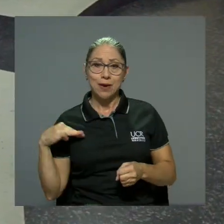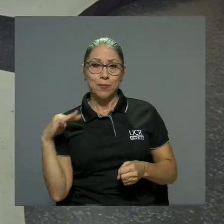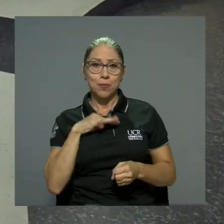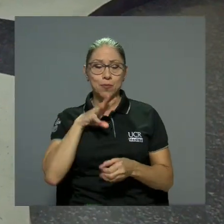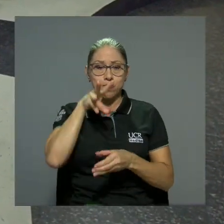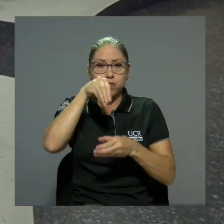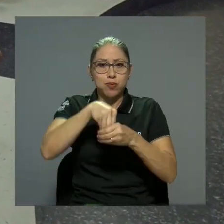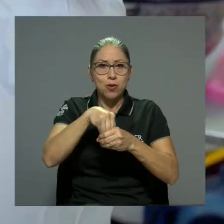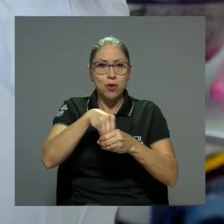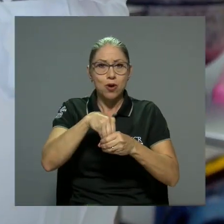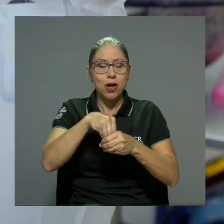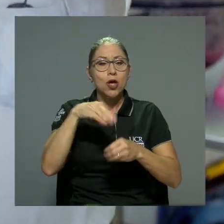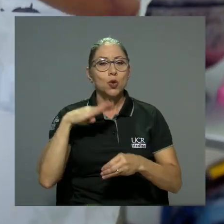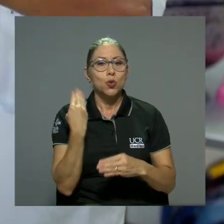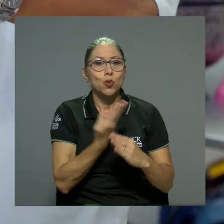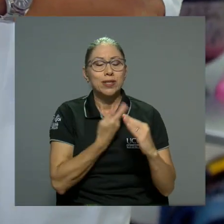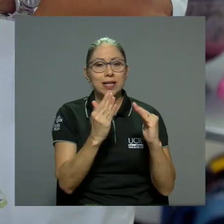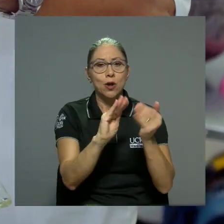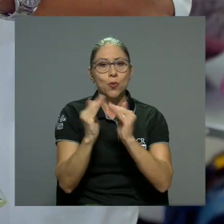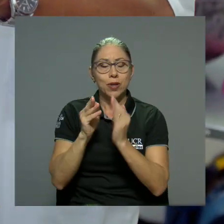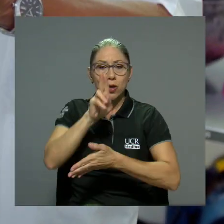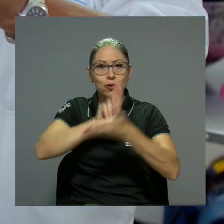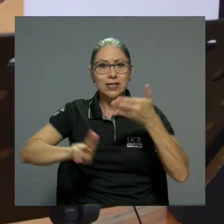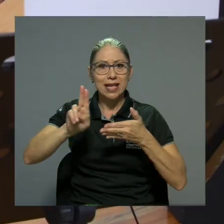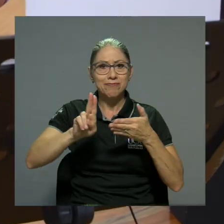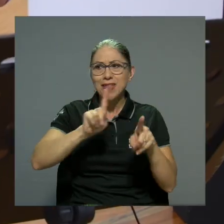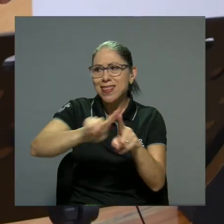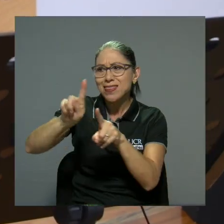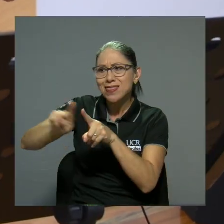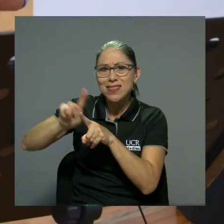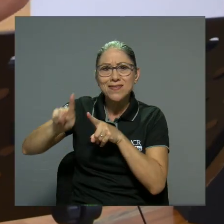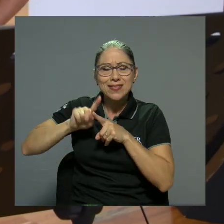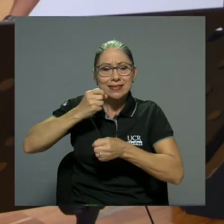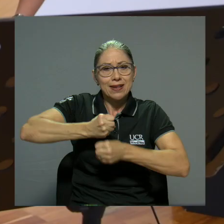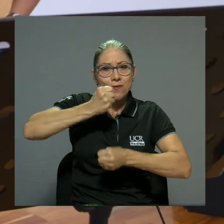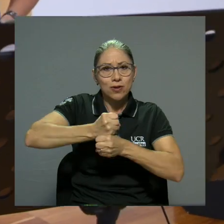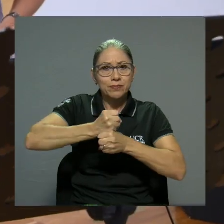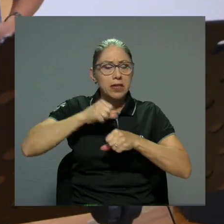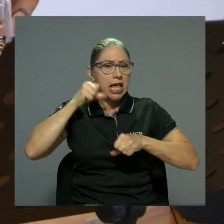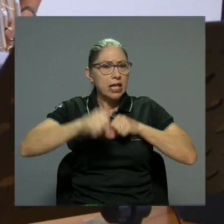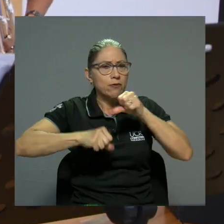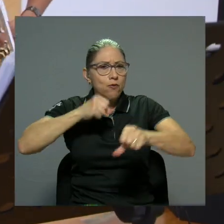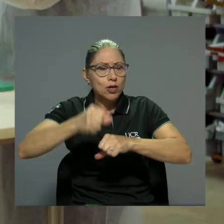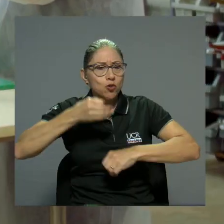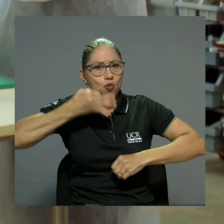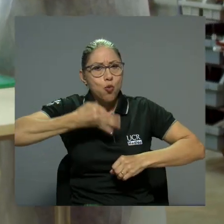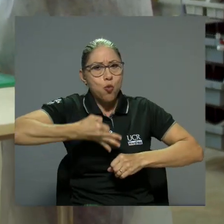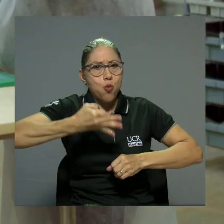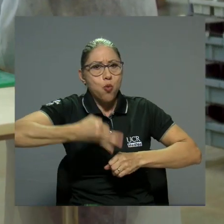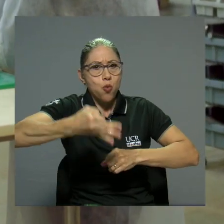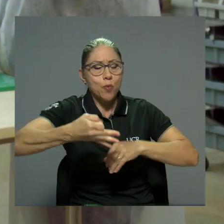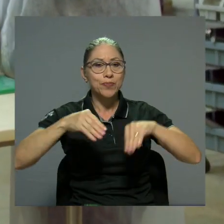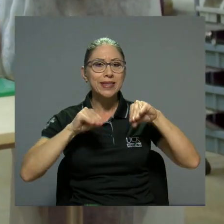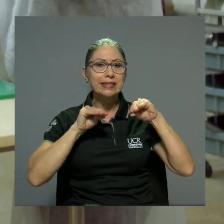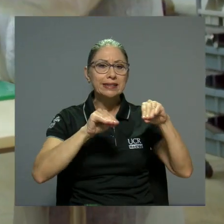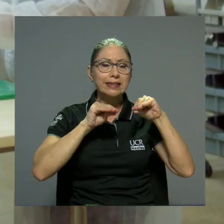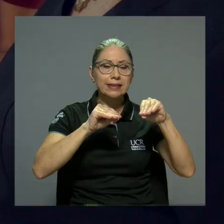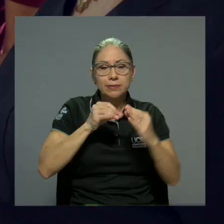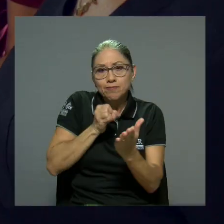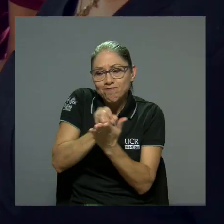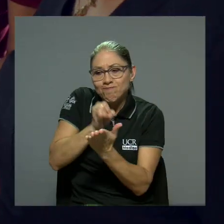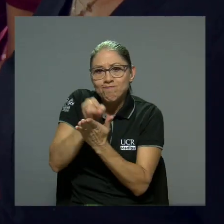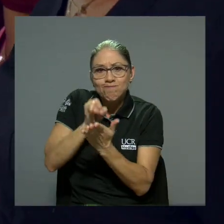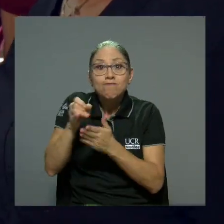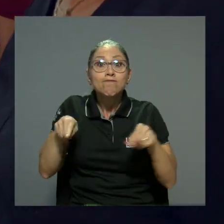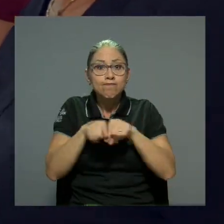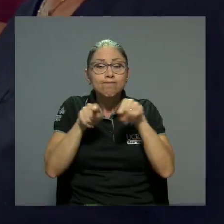comunidad universitaria, desde sus múltiples facetas y labores, desde el esfuerzo cotidiano de la enseñanza y la investigación,